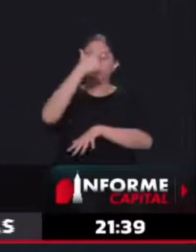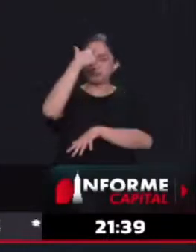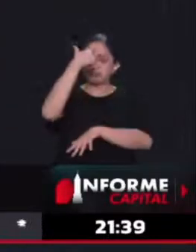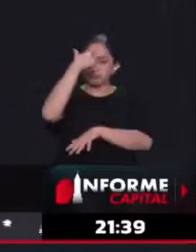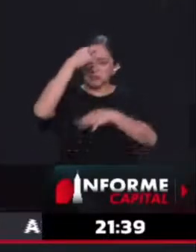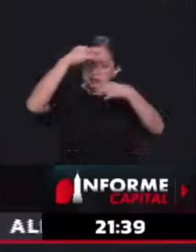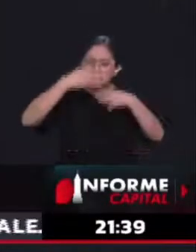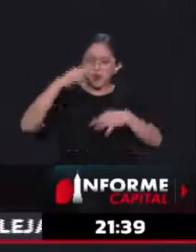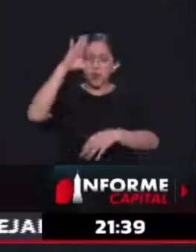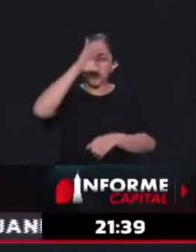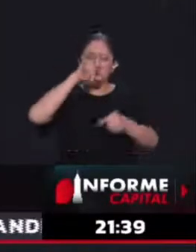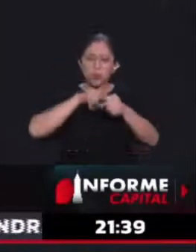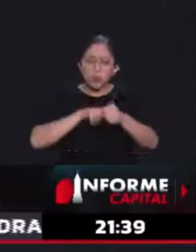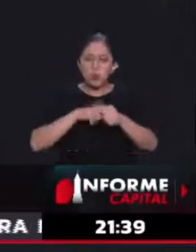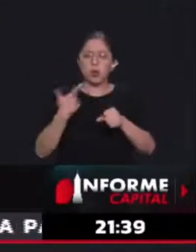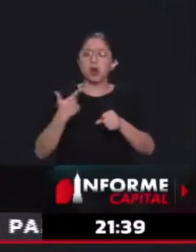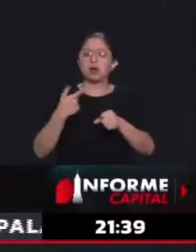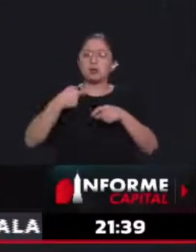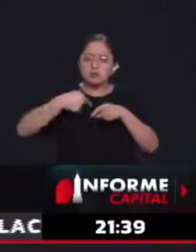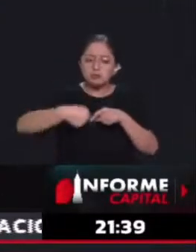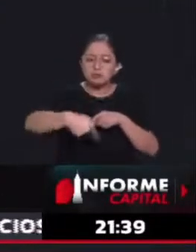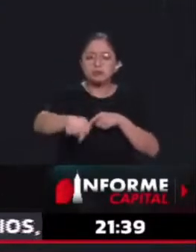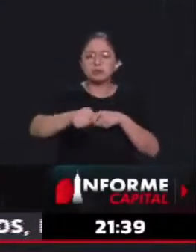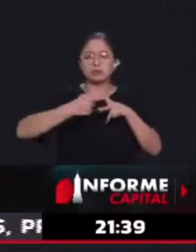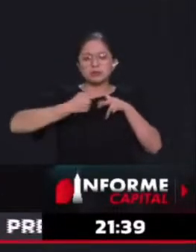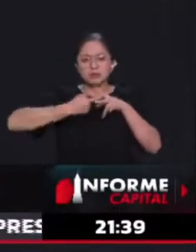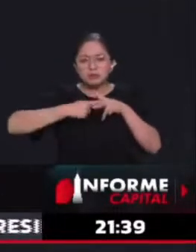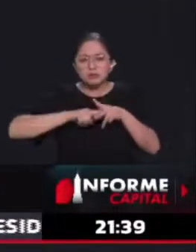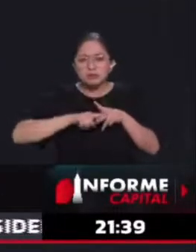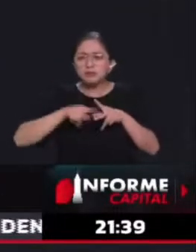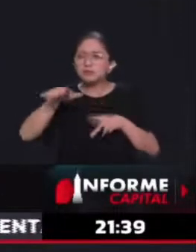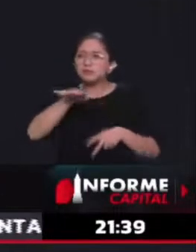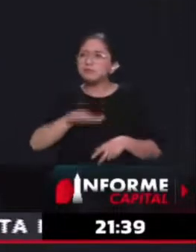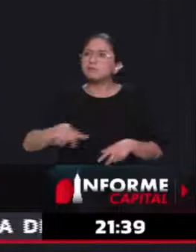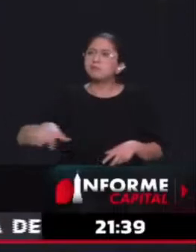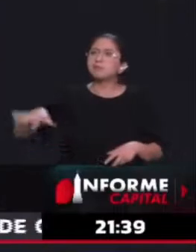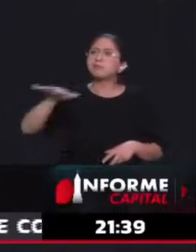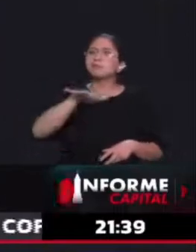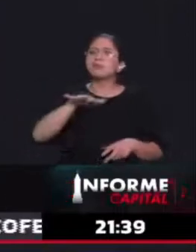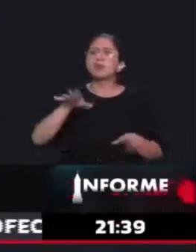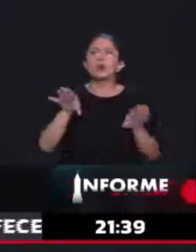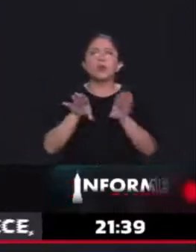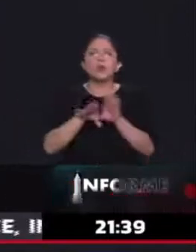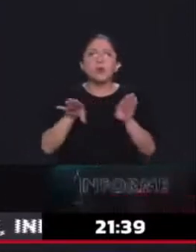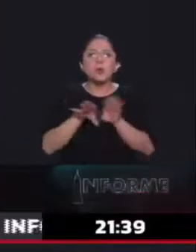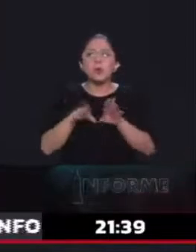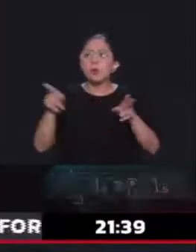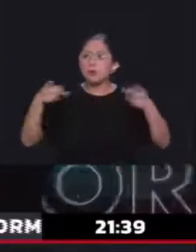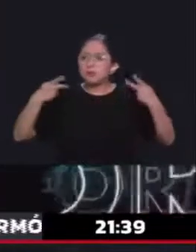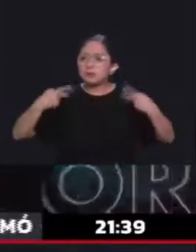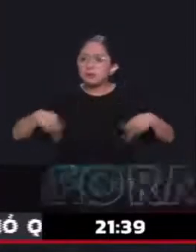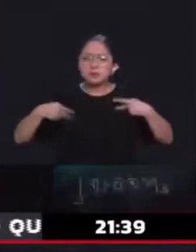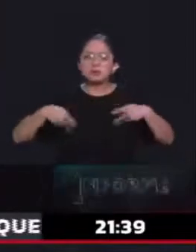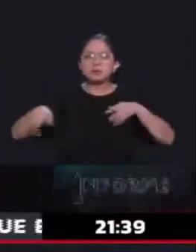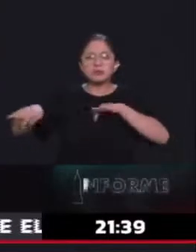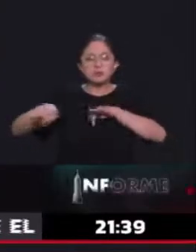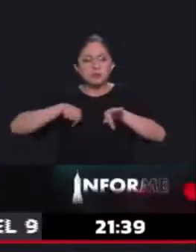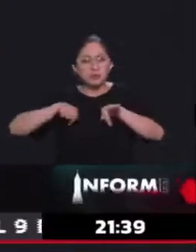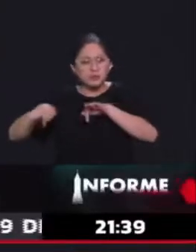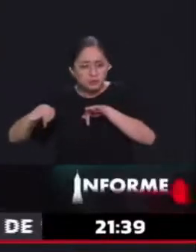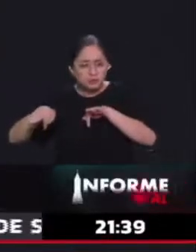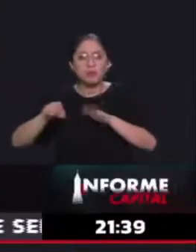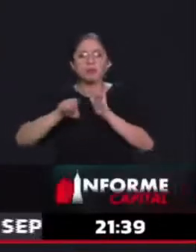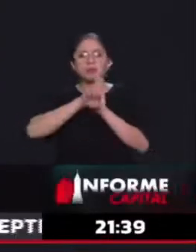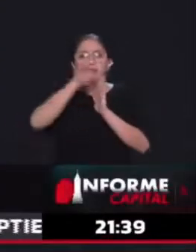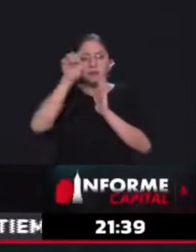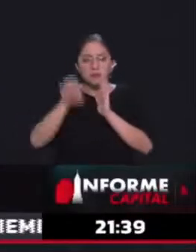estaría probablemente iniciándose dentro del mismo funcionariado público, que todas las personas que